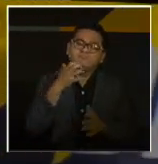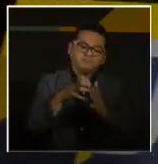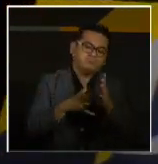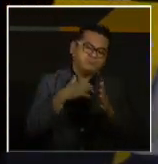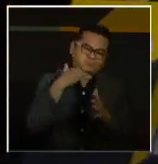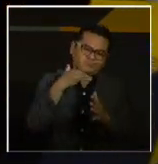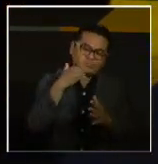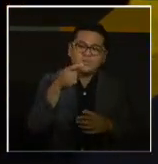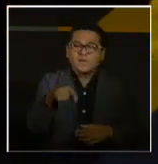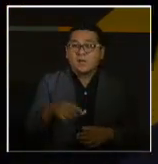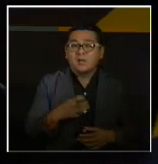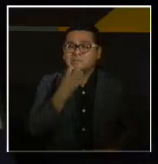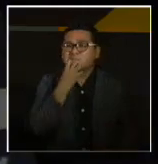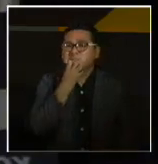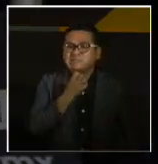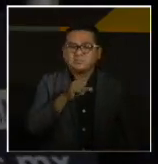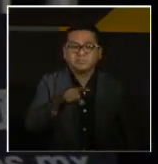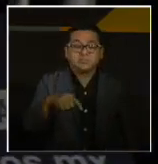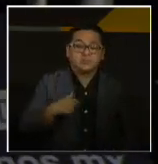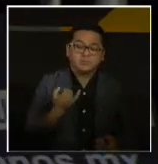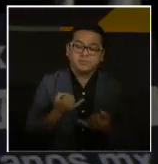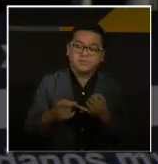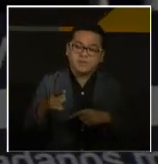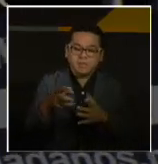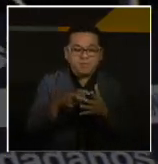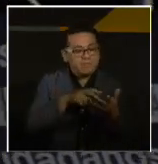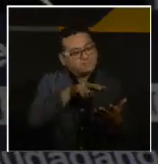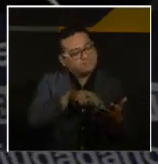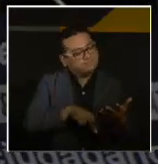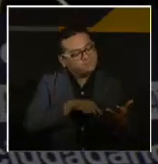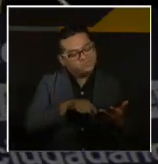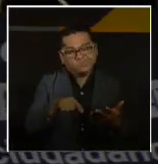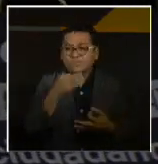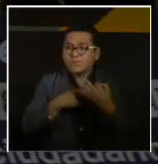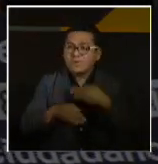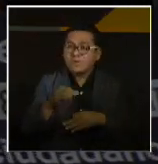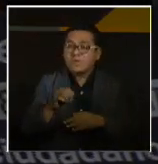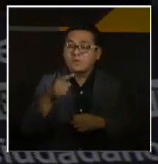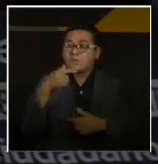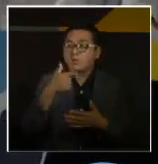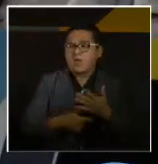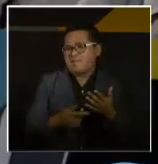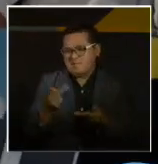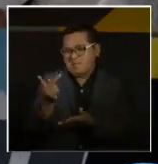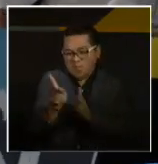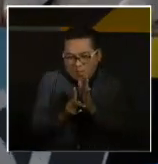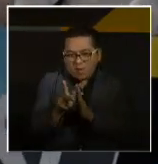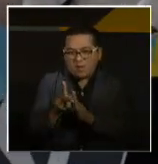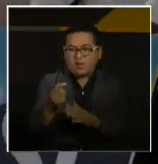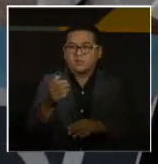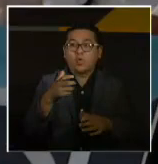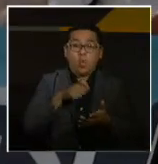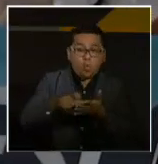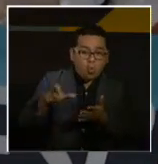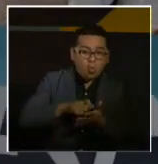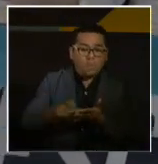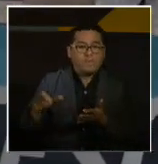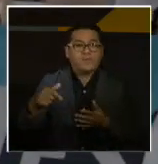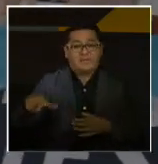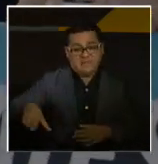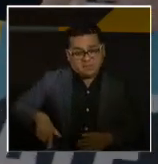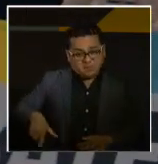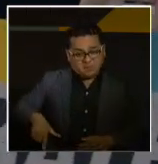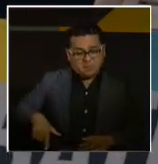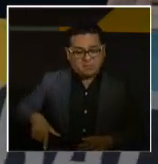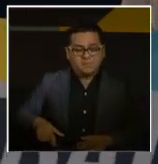Anticorrupción, para que ellos puedan intervenir en la revisión de todas las licitaciones, adjudicaciones y compras que se lleven